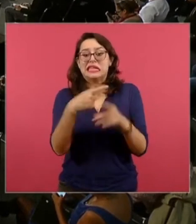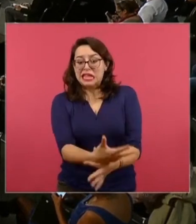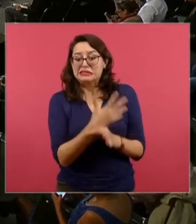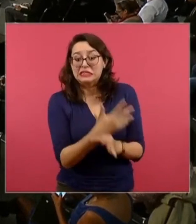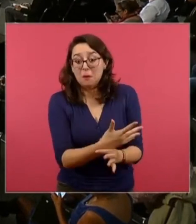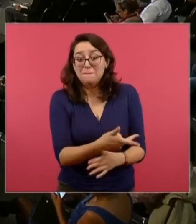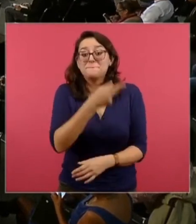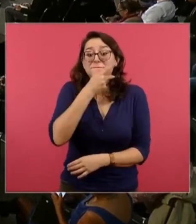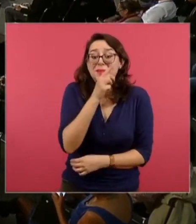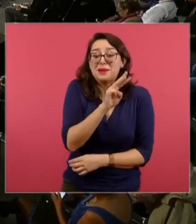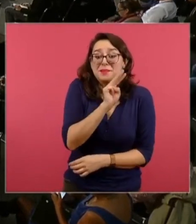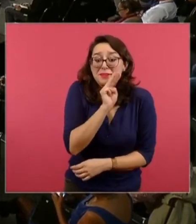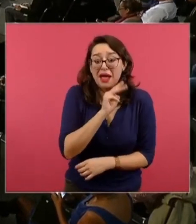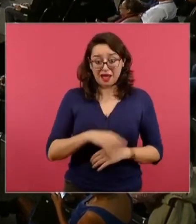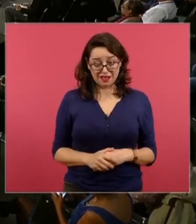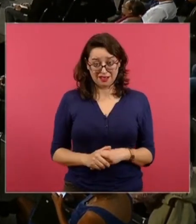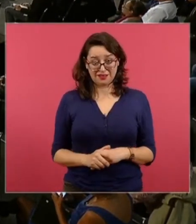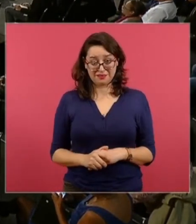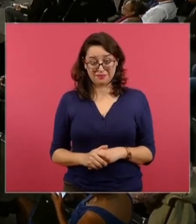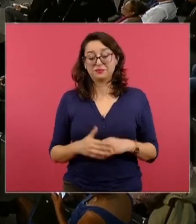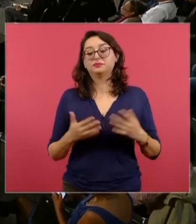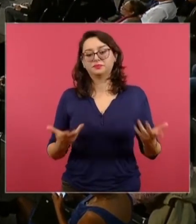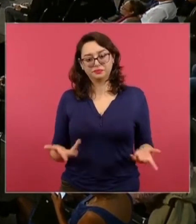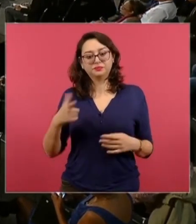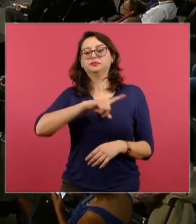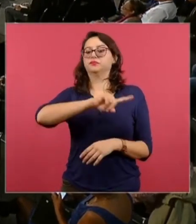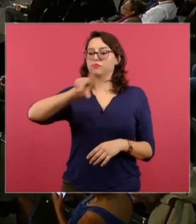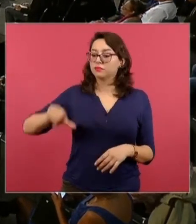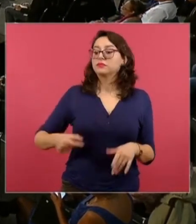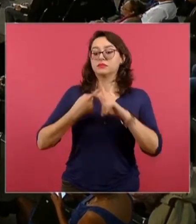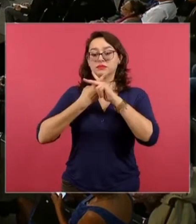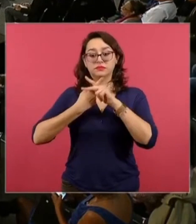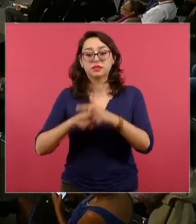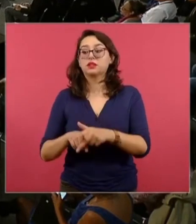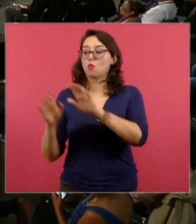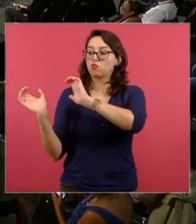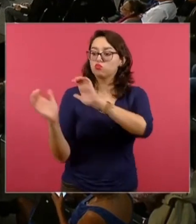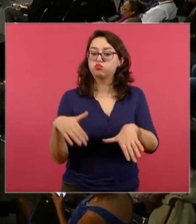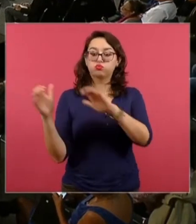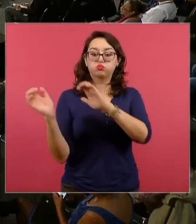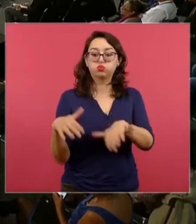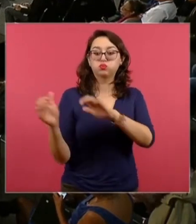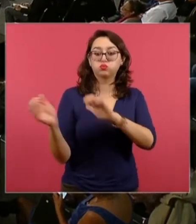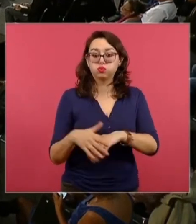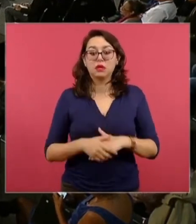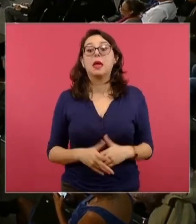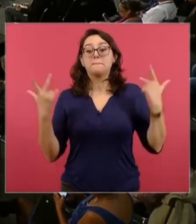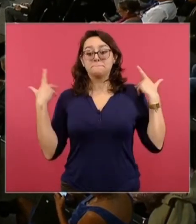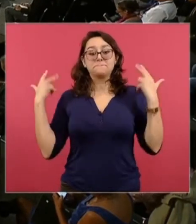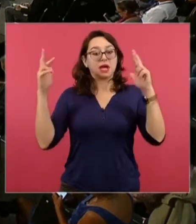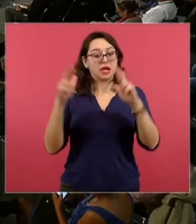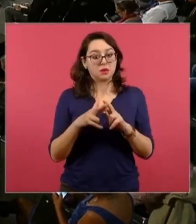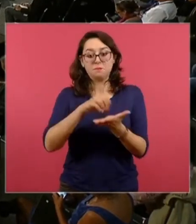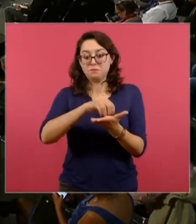las convocatorias, se registraron los maestros, se hizo la consulta a los innovadores. Ahí